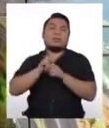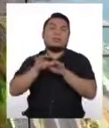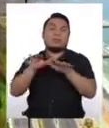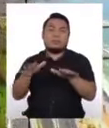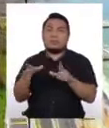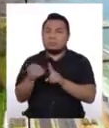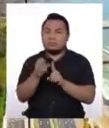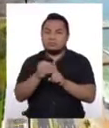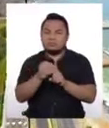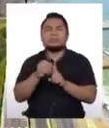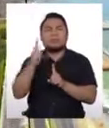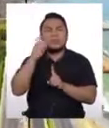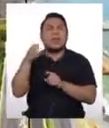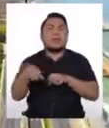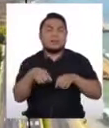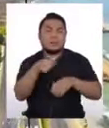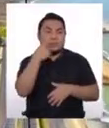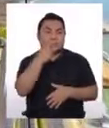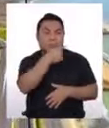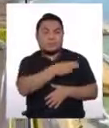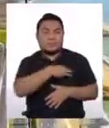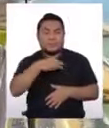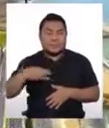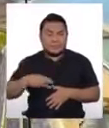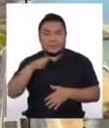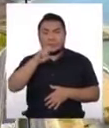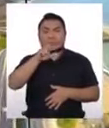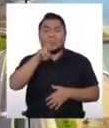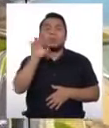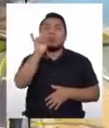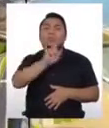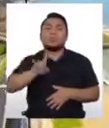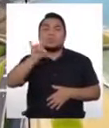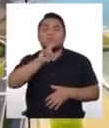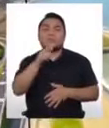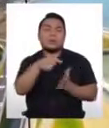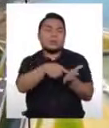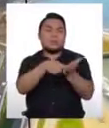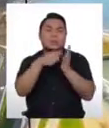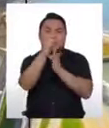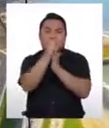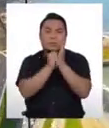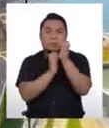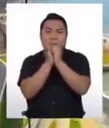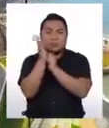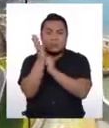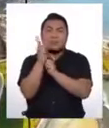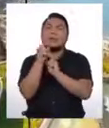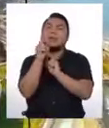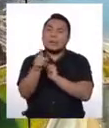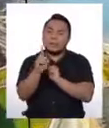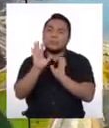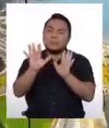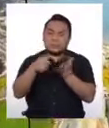el ministro Walter Martes aclaró que el uso obligatorio de guantes se encuentra en una etapa de reevaluación.